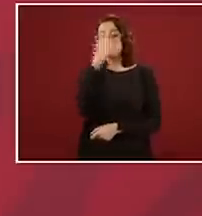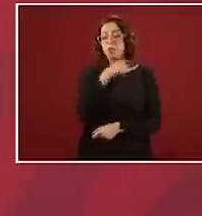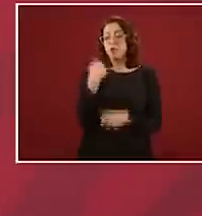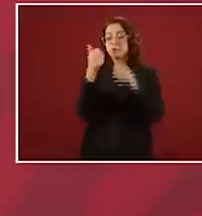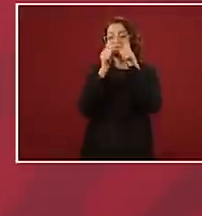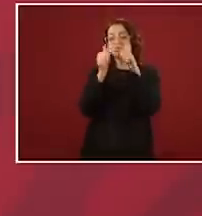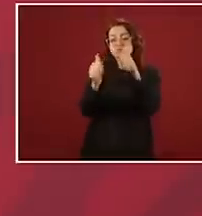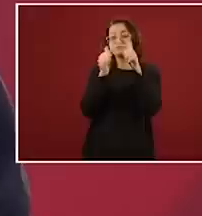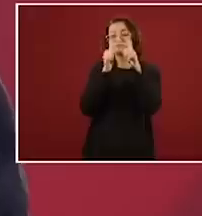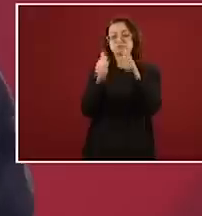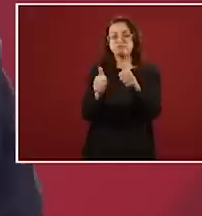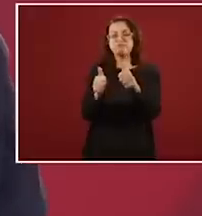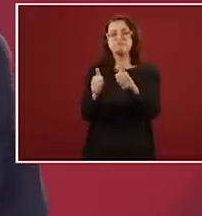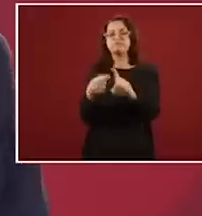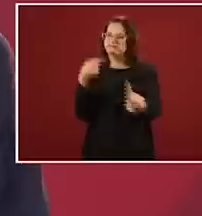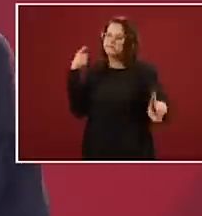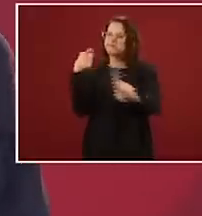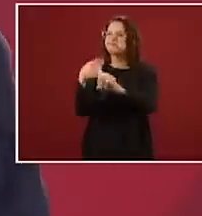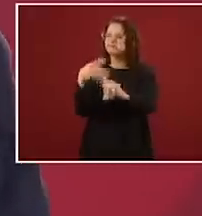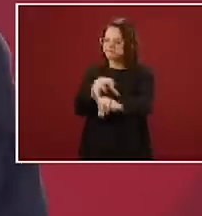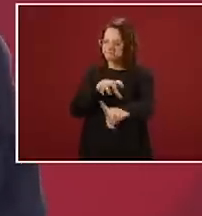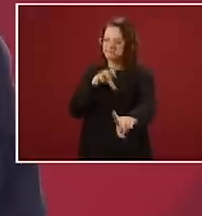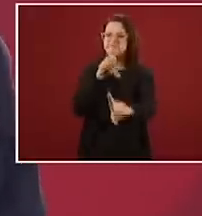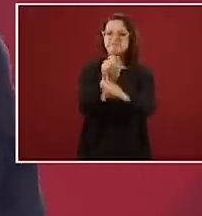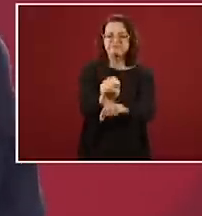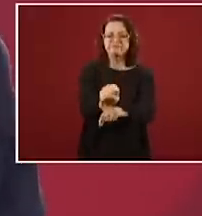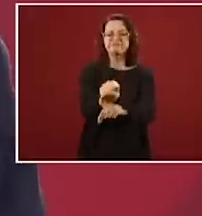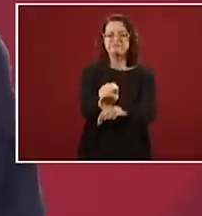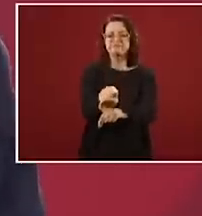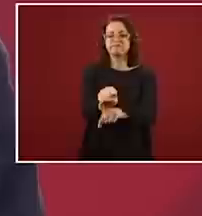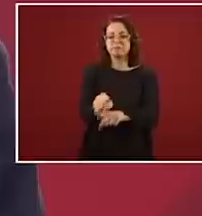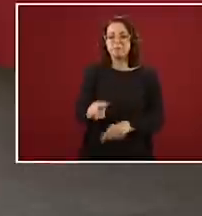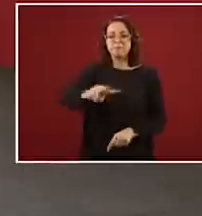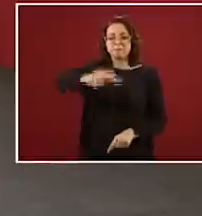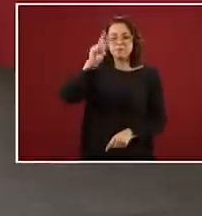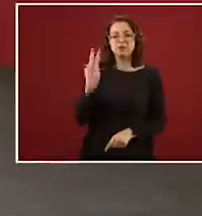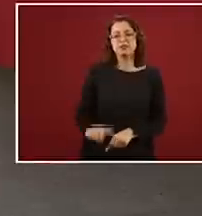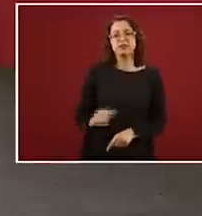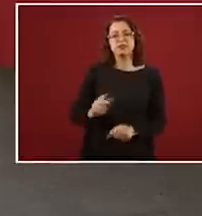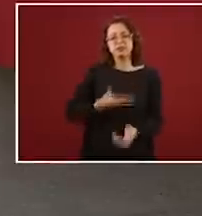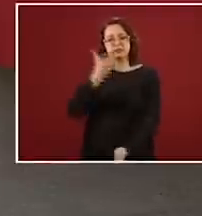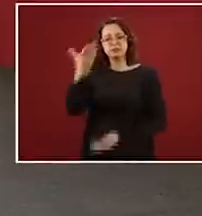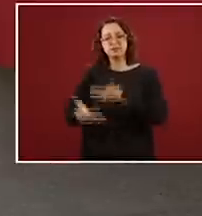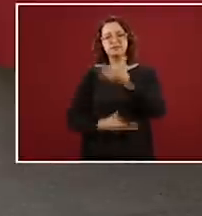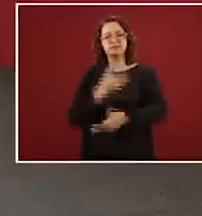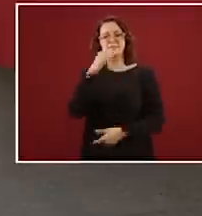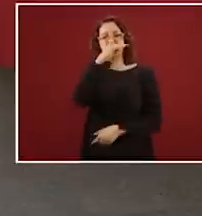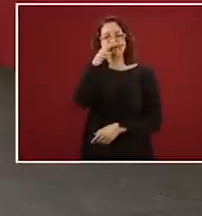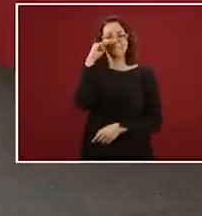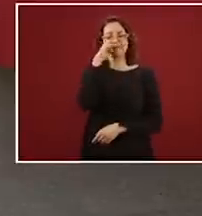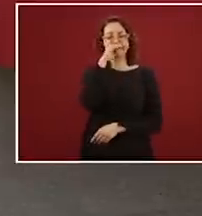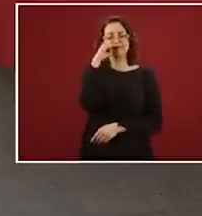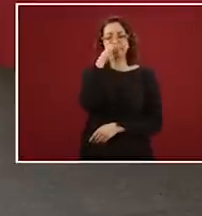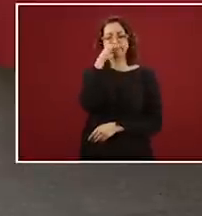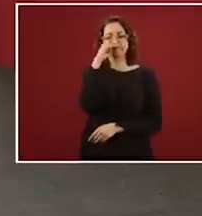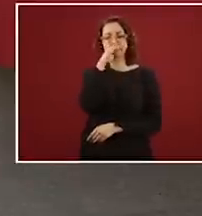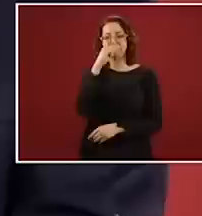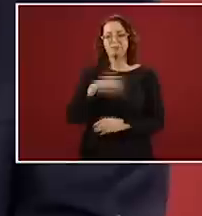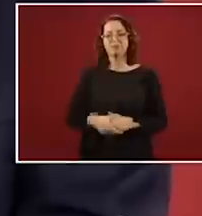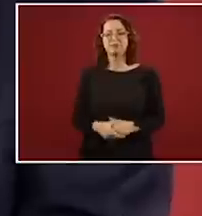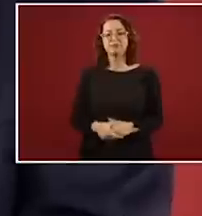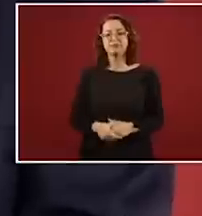y que logremos establecer la gratuidad en los servicios de salud.